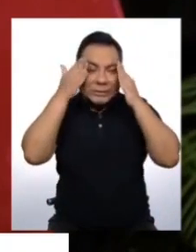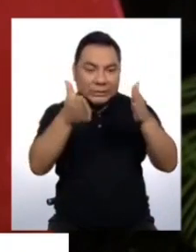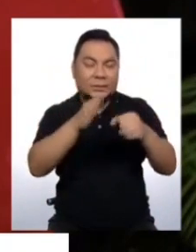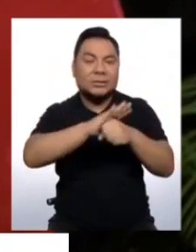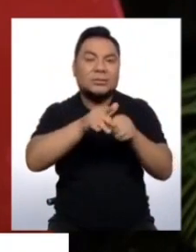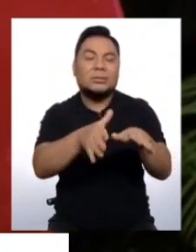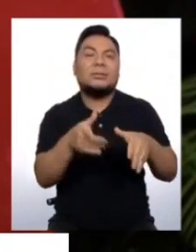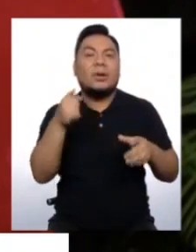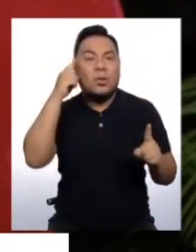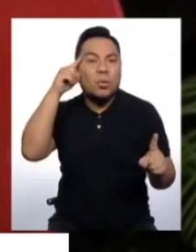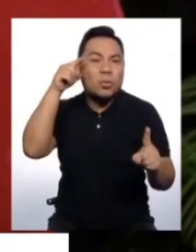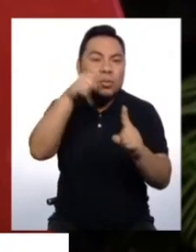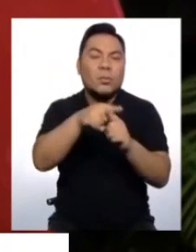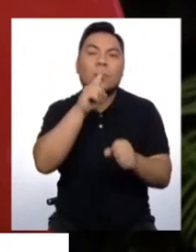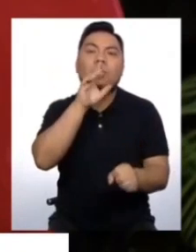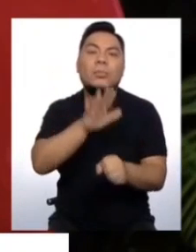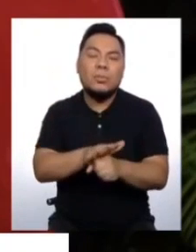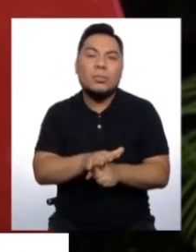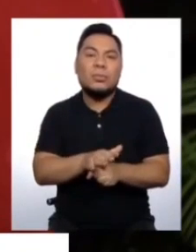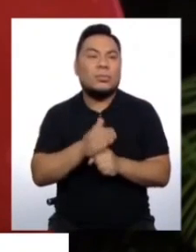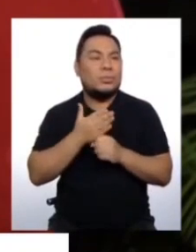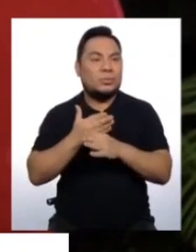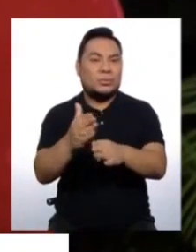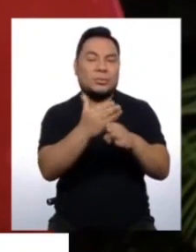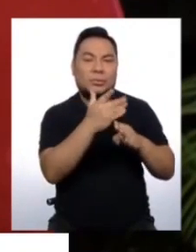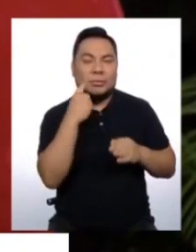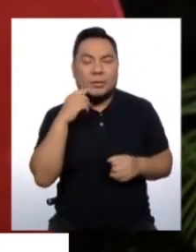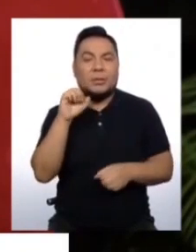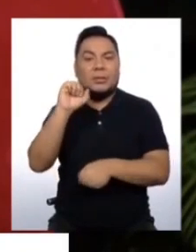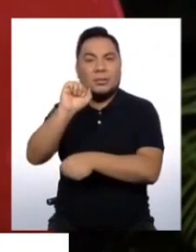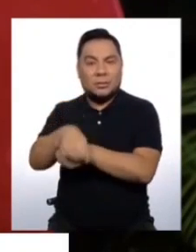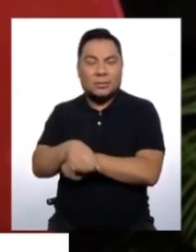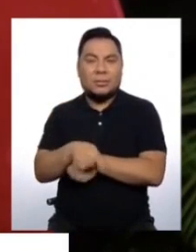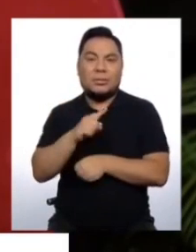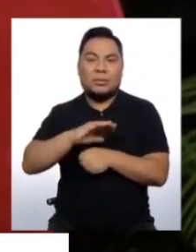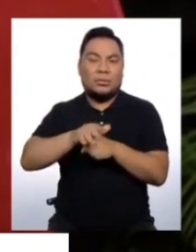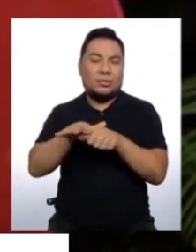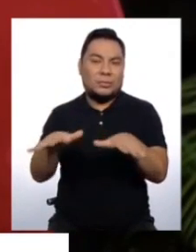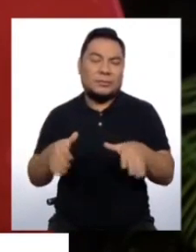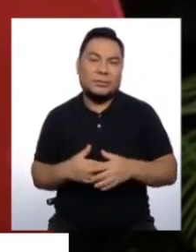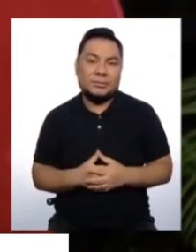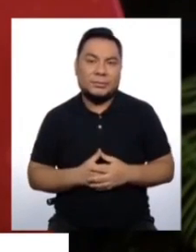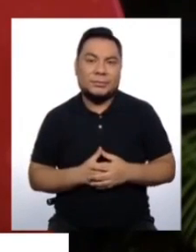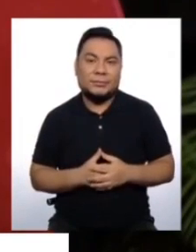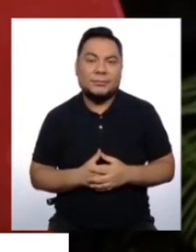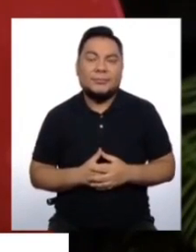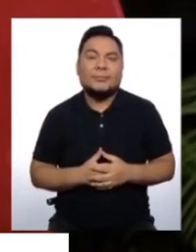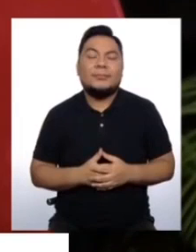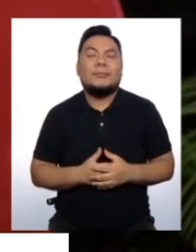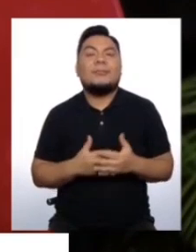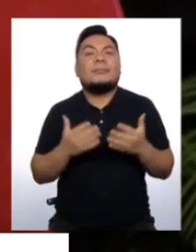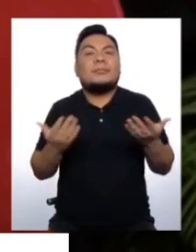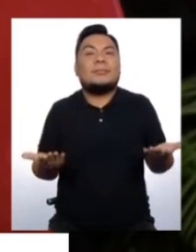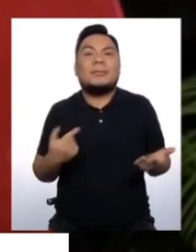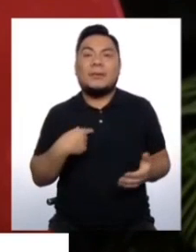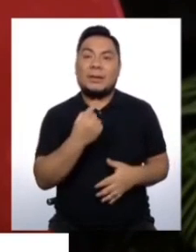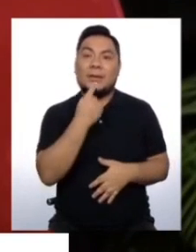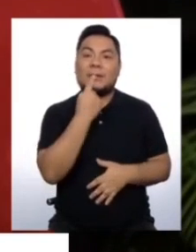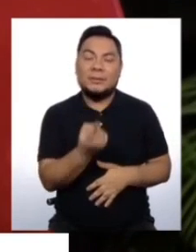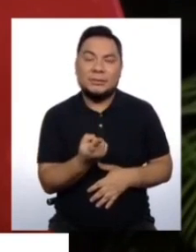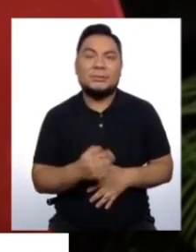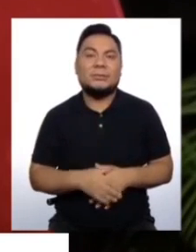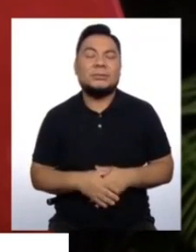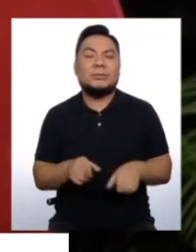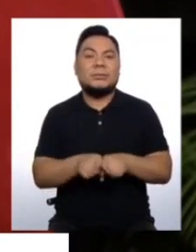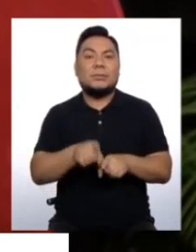al objetivo de un compromiso compartido para vencer el coronavirus. de manifestar